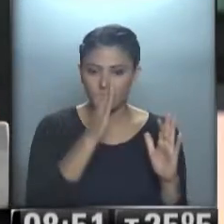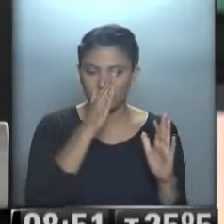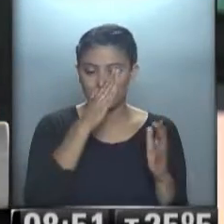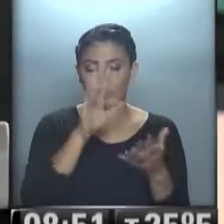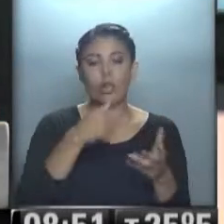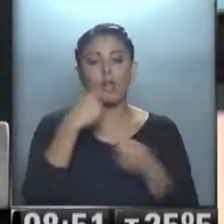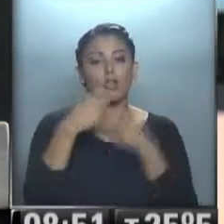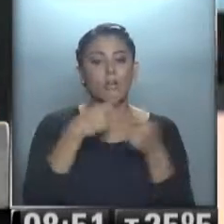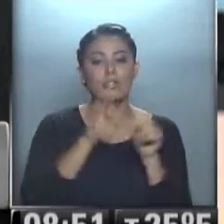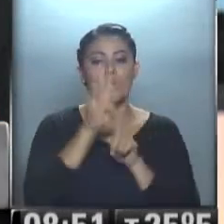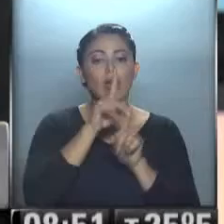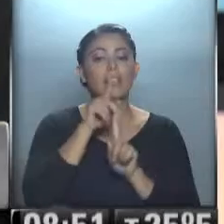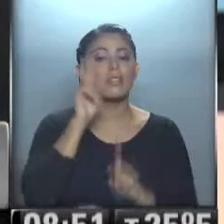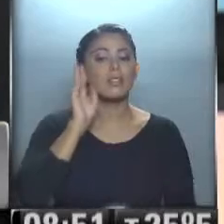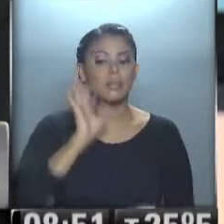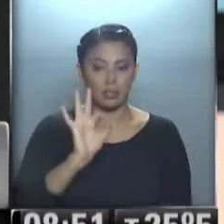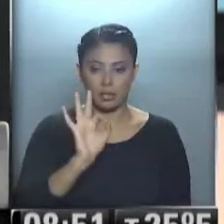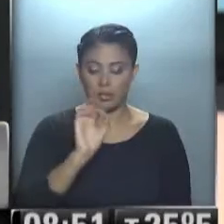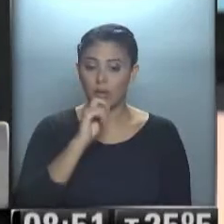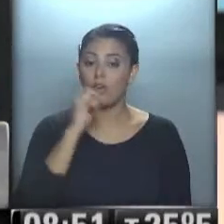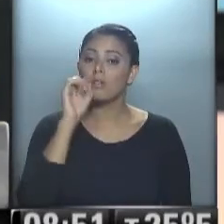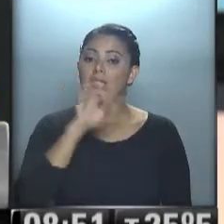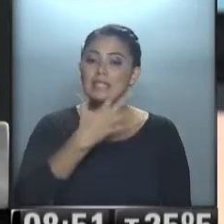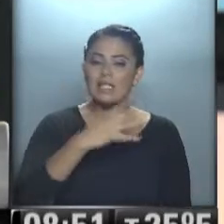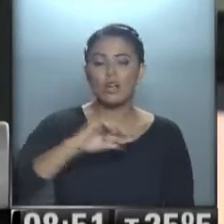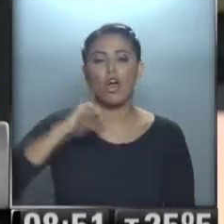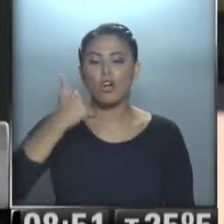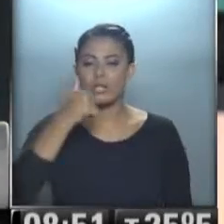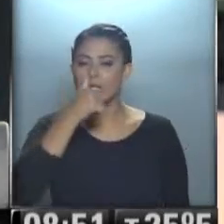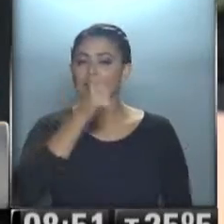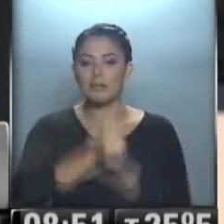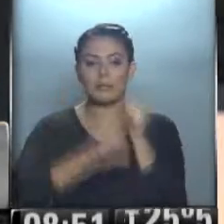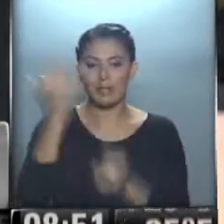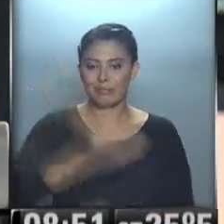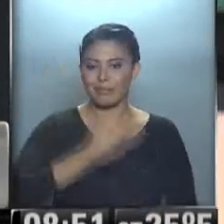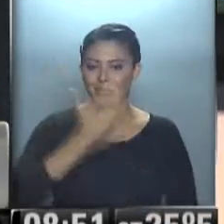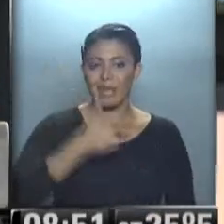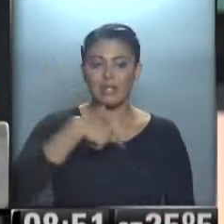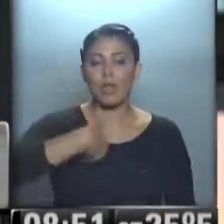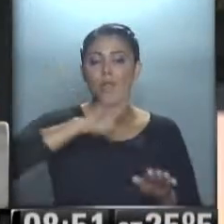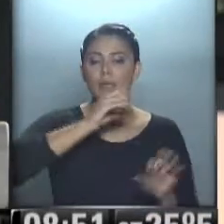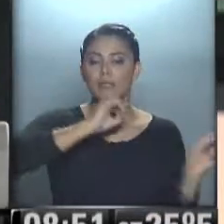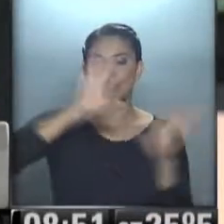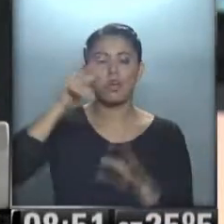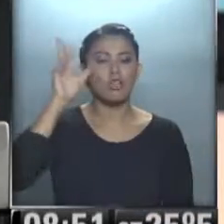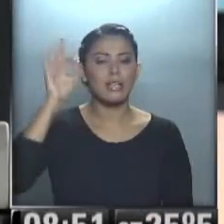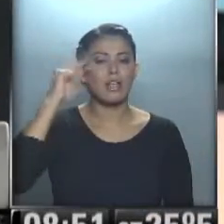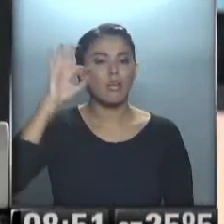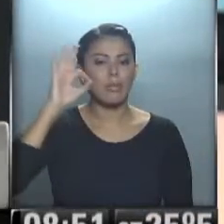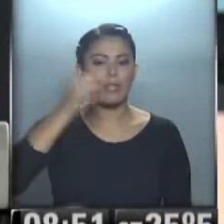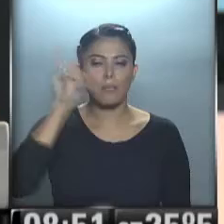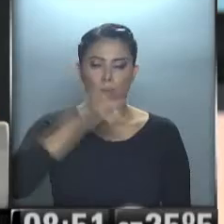manejo del comercio del trigo en el cual hay 56 grandes cerealeras que son las principales exportadoras que tienen 80 90 por ciento de exportación